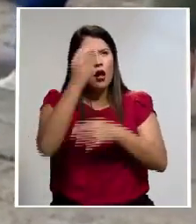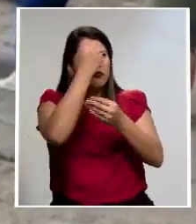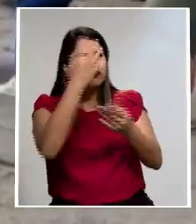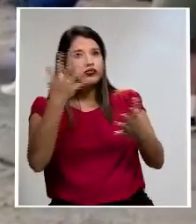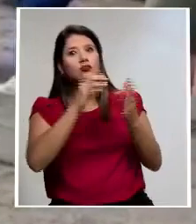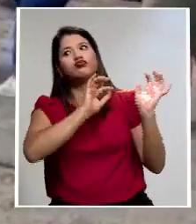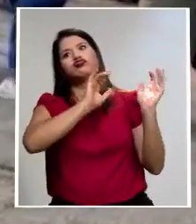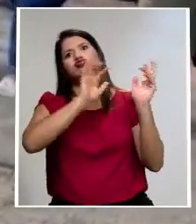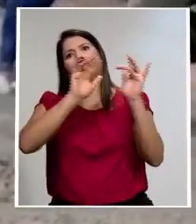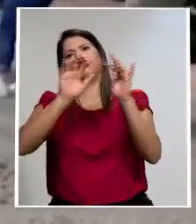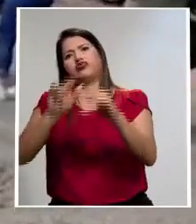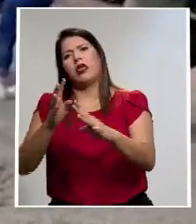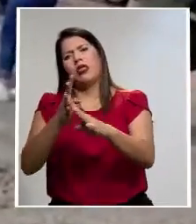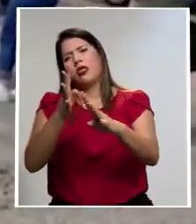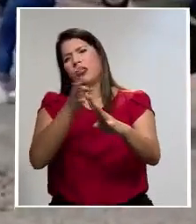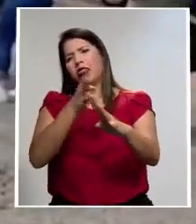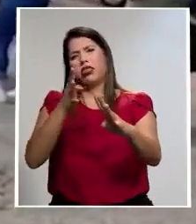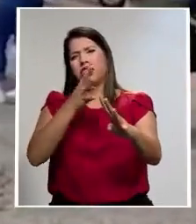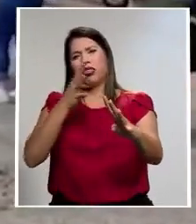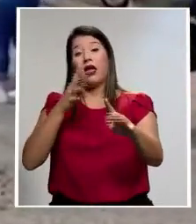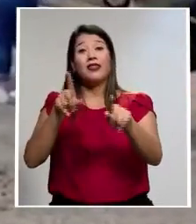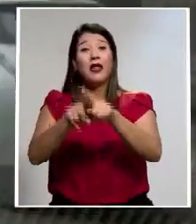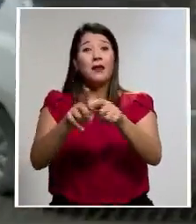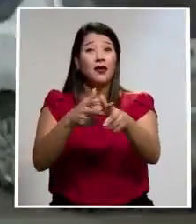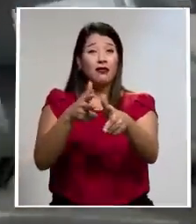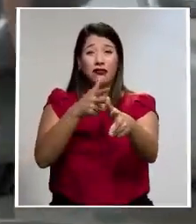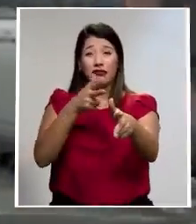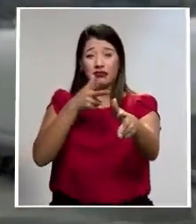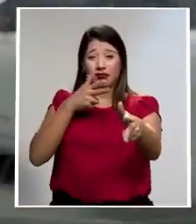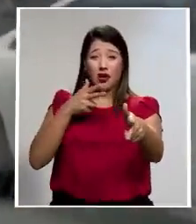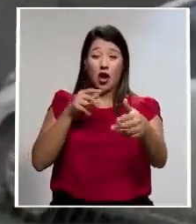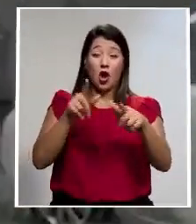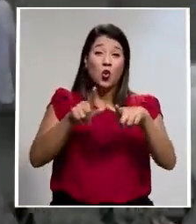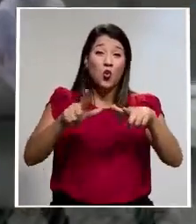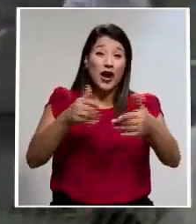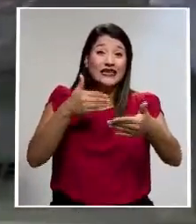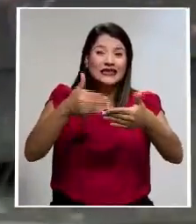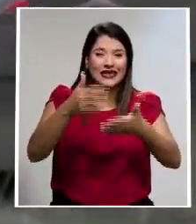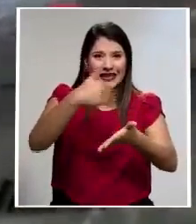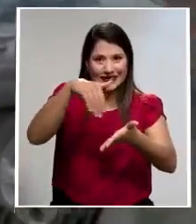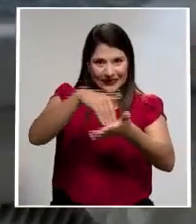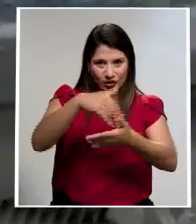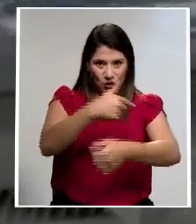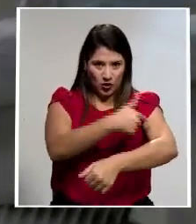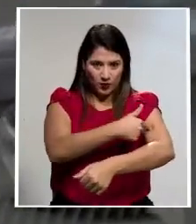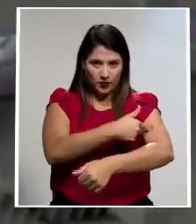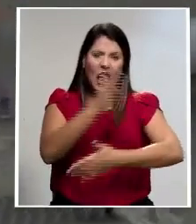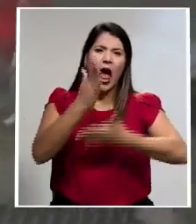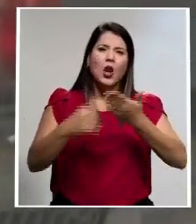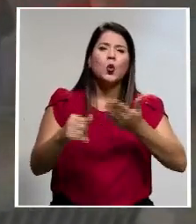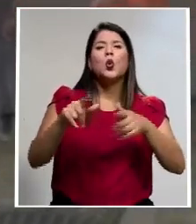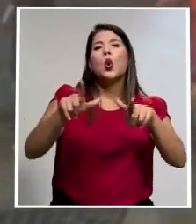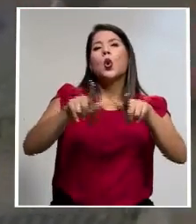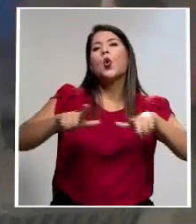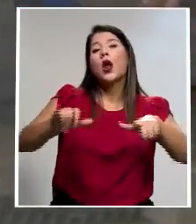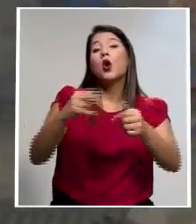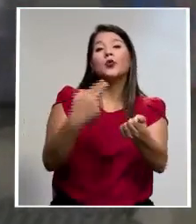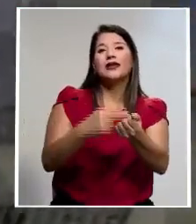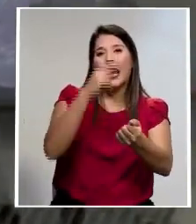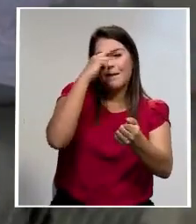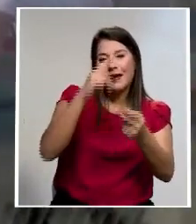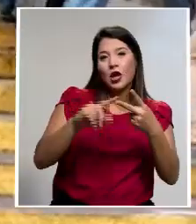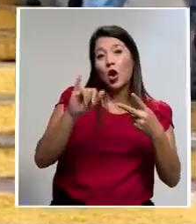Se reportaron filas kilométricas y presas en los lugares cercanos a los puntos de vacunación. En algunos lugares, como el Hospital México, el INAH de